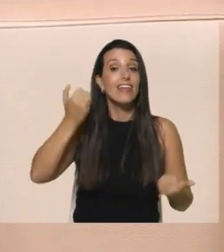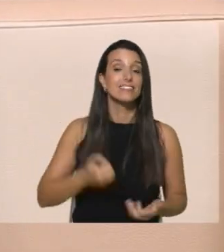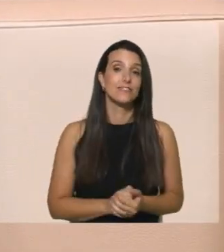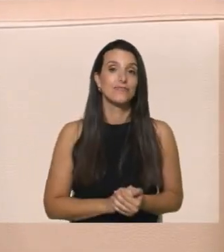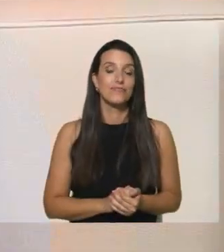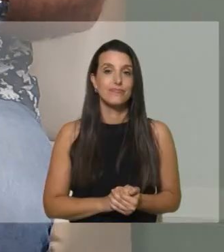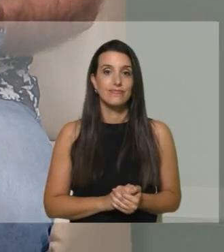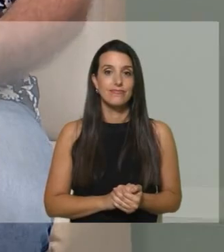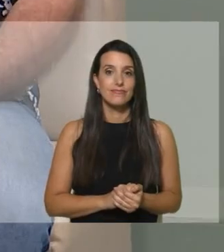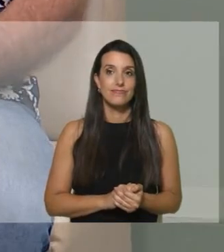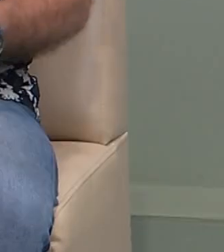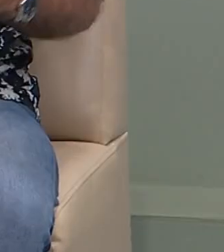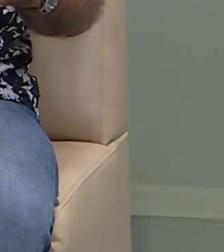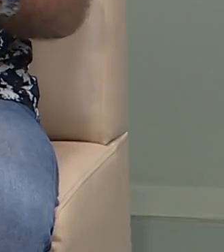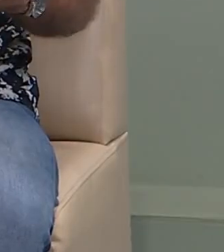Soñarlo, sí.